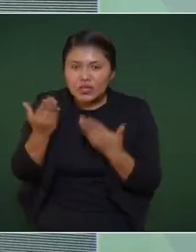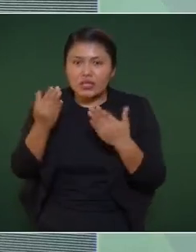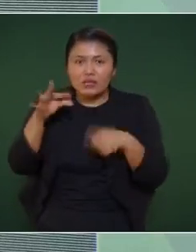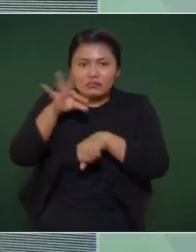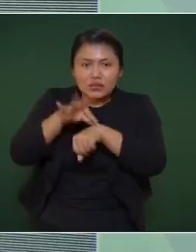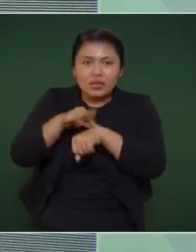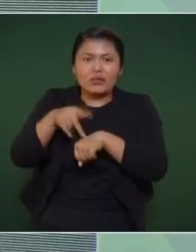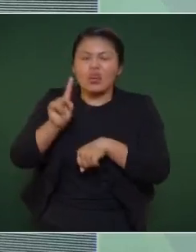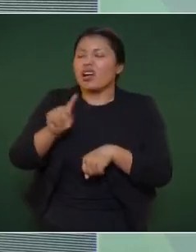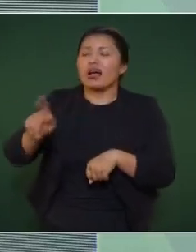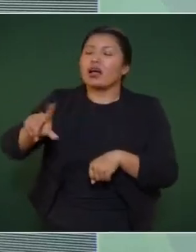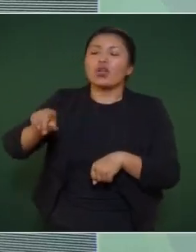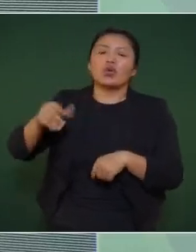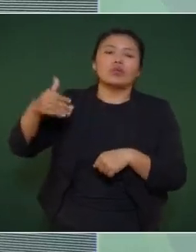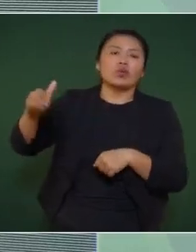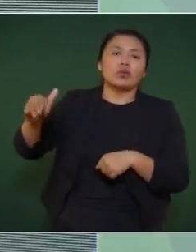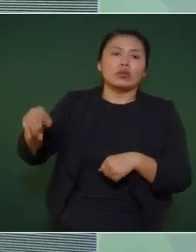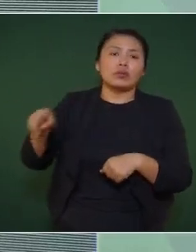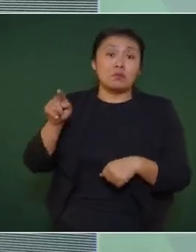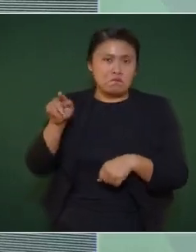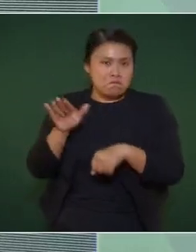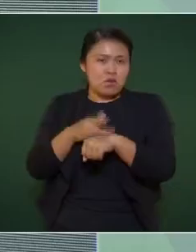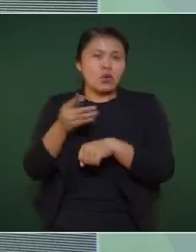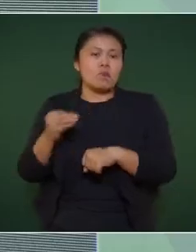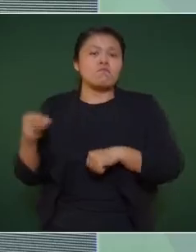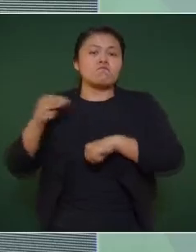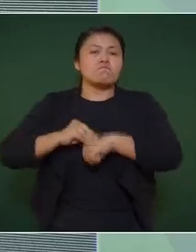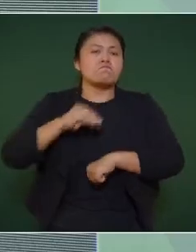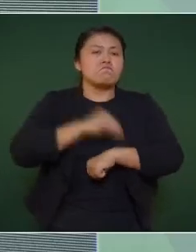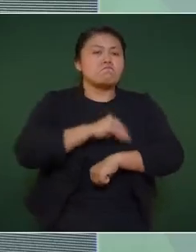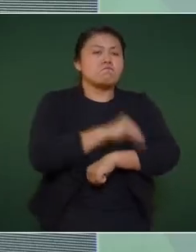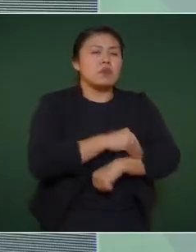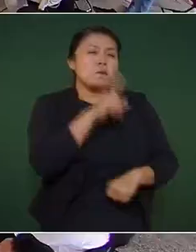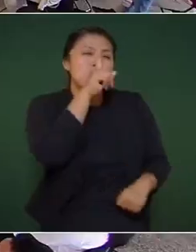con el pretexto de que no pasaban el examen de admisión. Pura mentira.